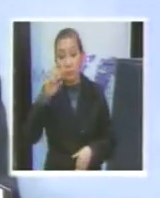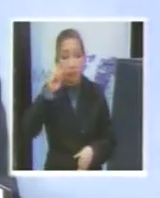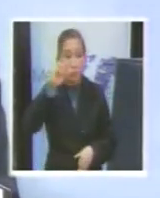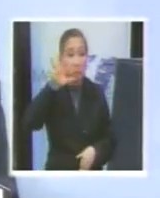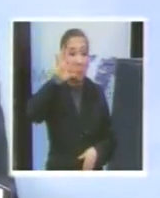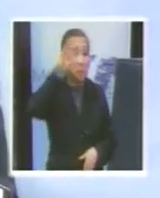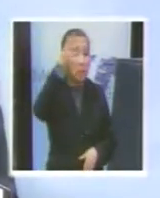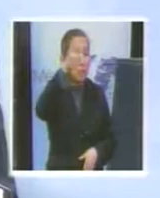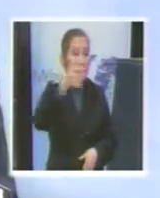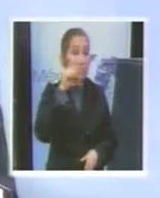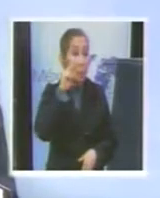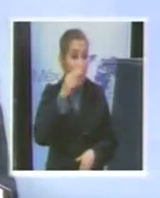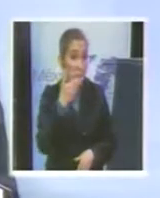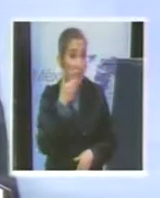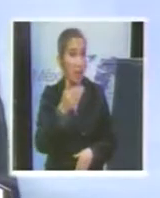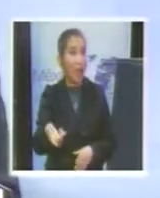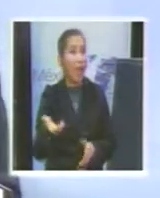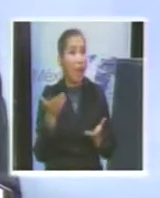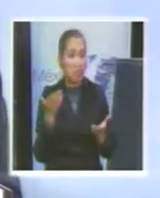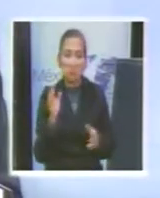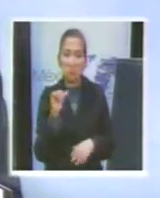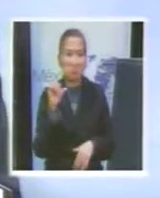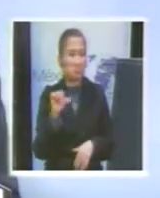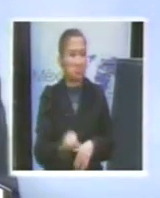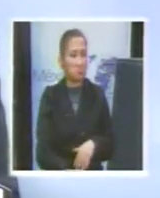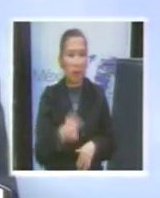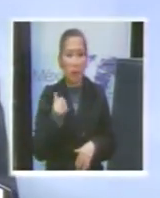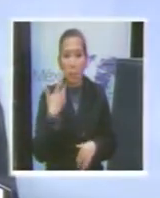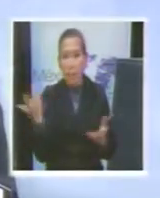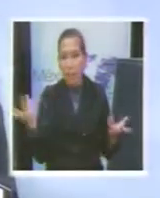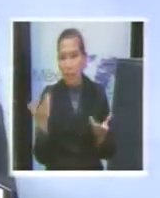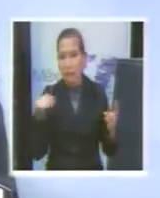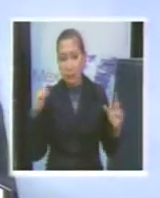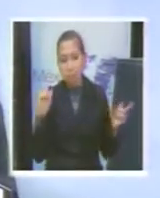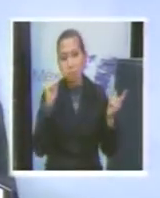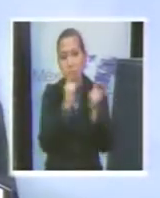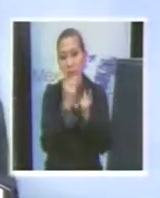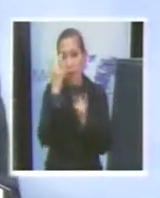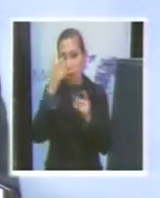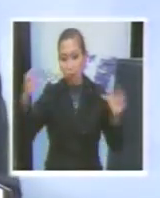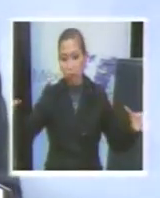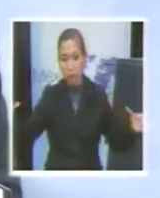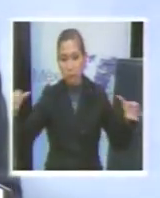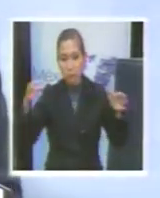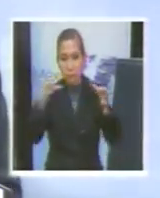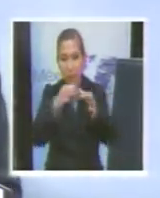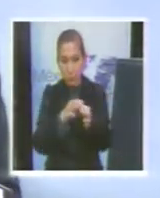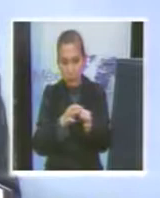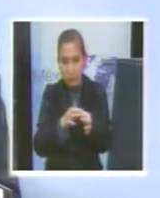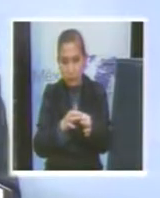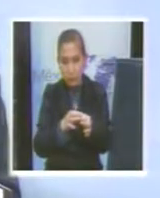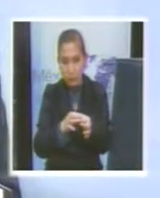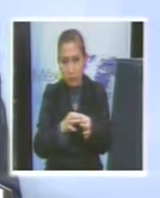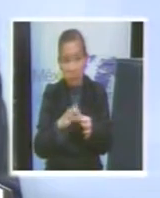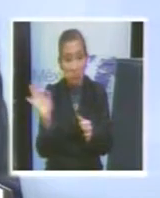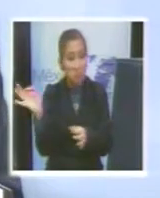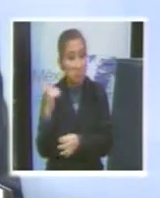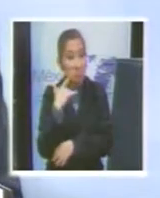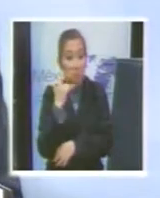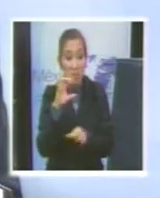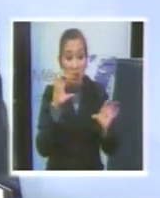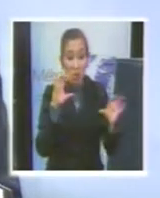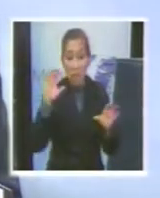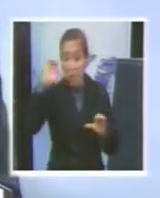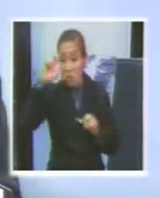no se veía en ese entonces promisorio, a pesar de la celebración del encuentro de dos mundos. De no esforzarse la